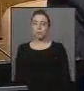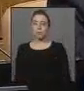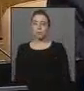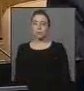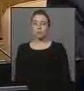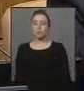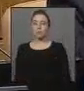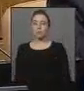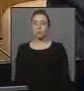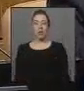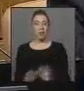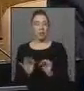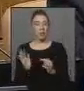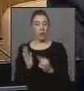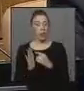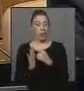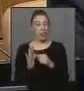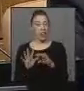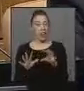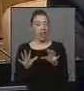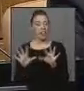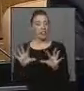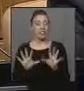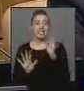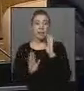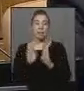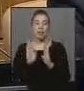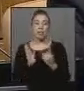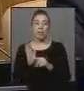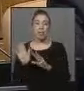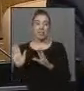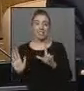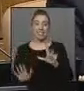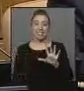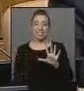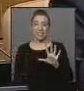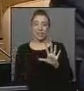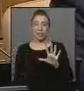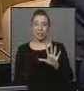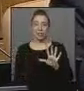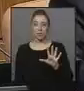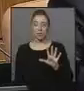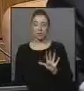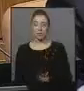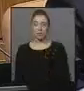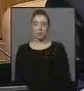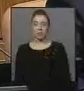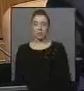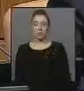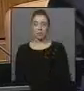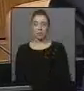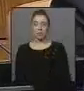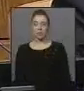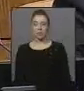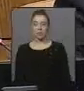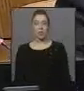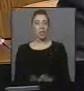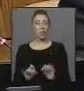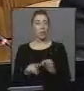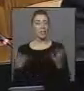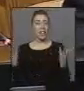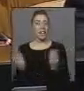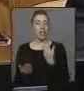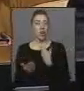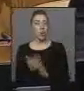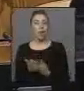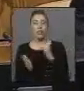Ninguna de las especies protegidas desde el año 75, desde 1975, se ha extinguido cuando